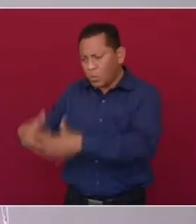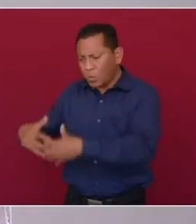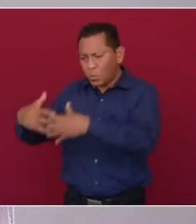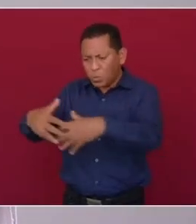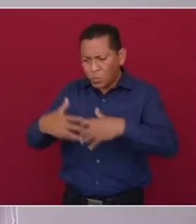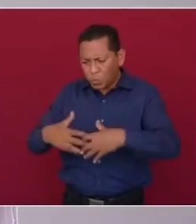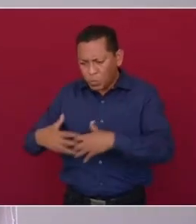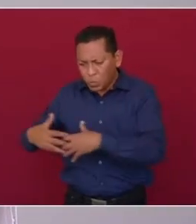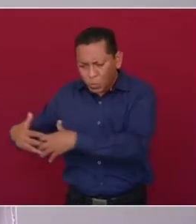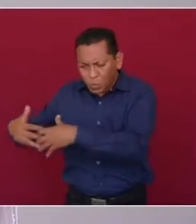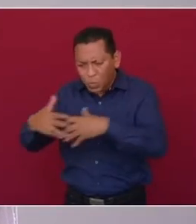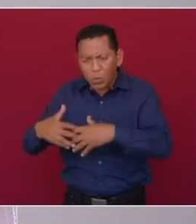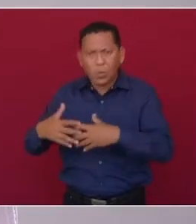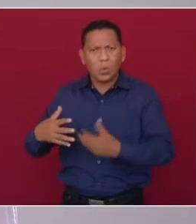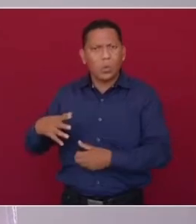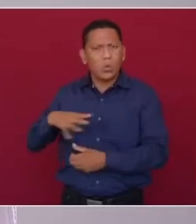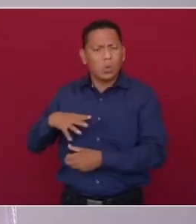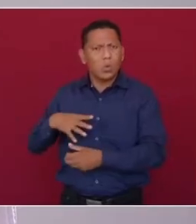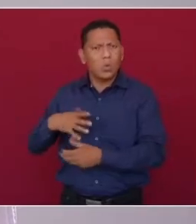hidroeléctricas,